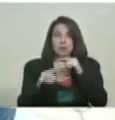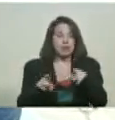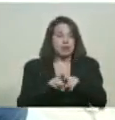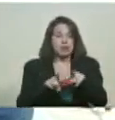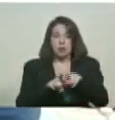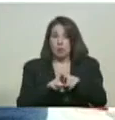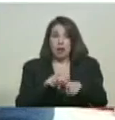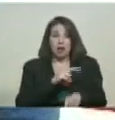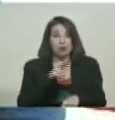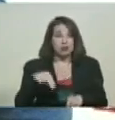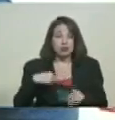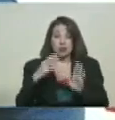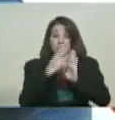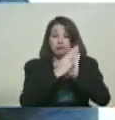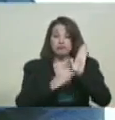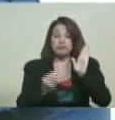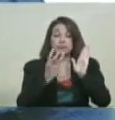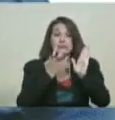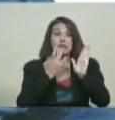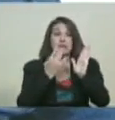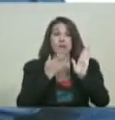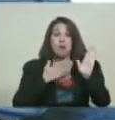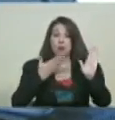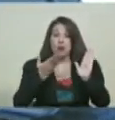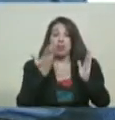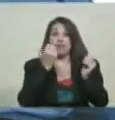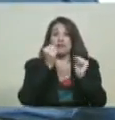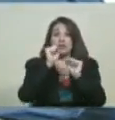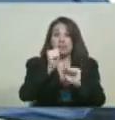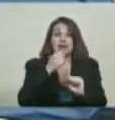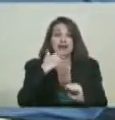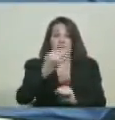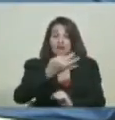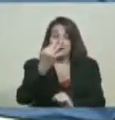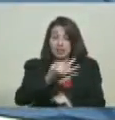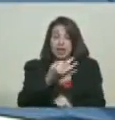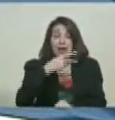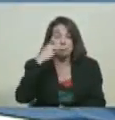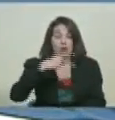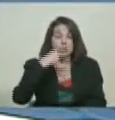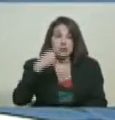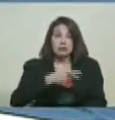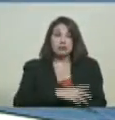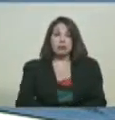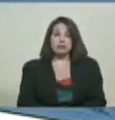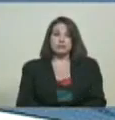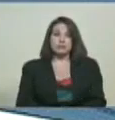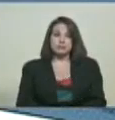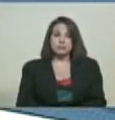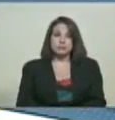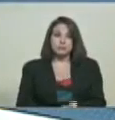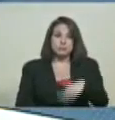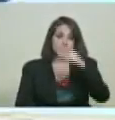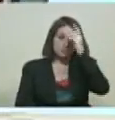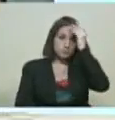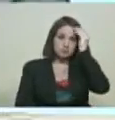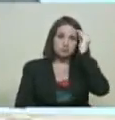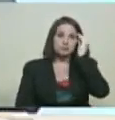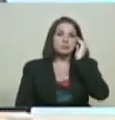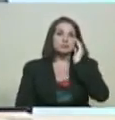tomemos el ejemplo de cómo se puede defender la verdad en el campo de la política y llevarla más